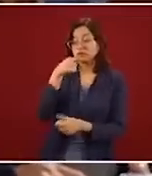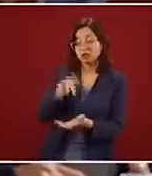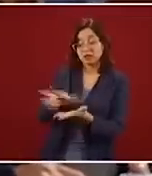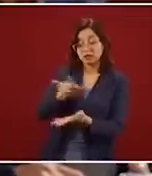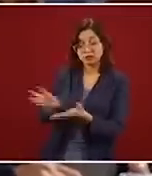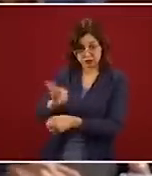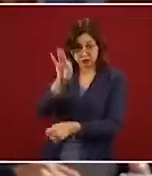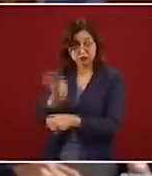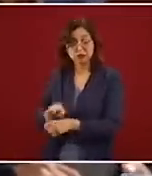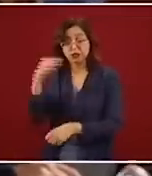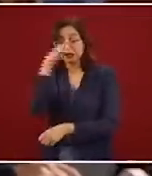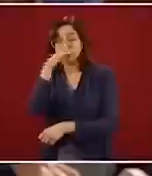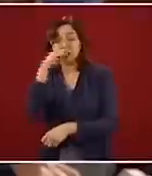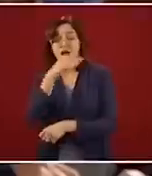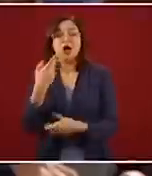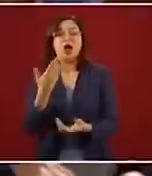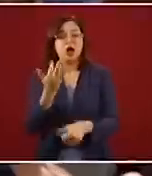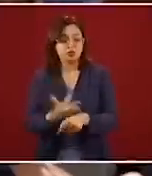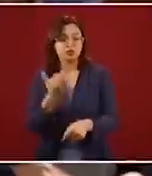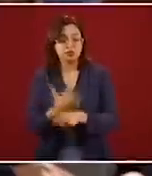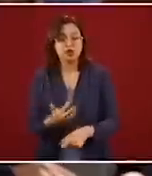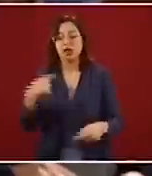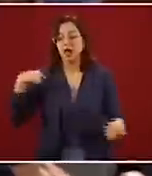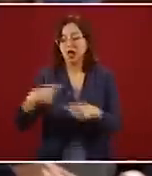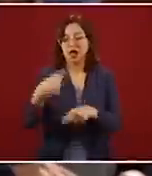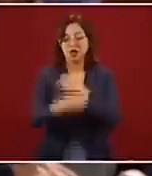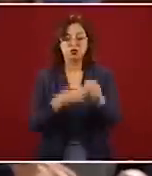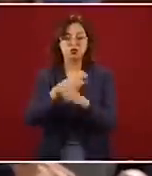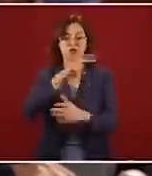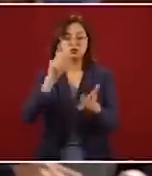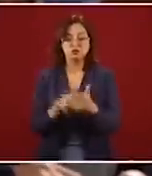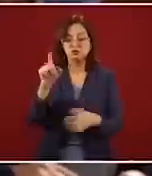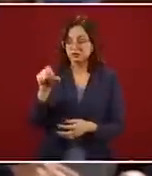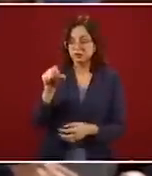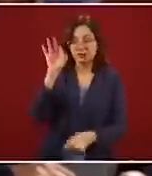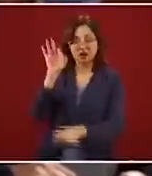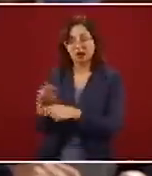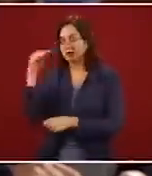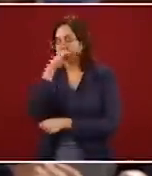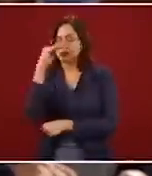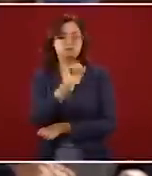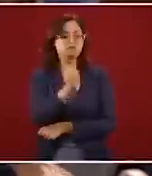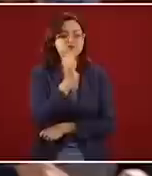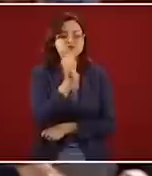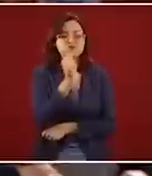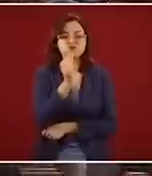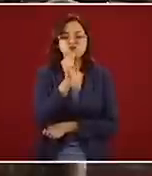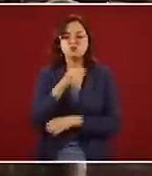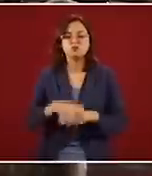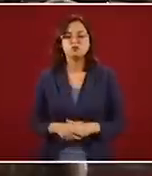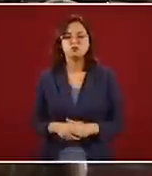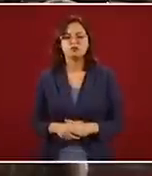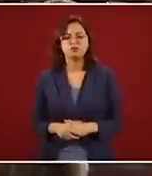que están internados, que nacieron en este 2020 y que ya les están cobrando. Entonces, era la pregunta, ¿todavía no? En este